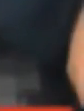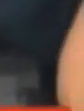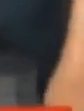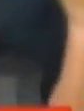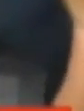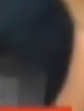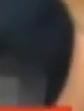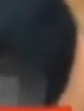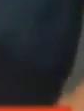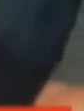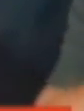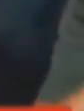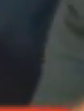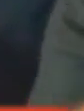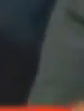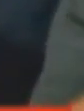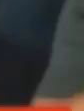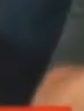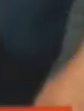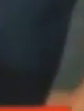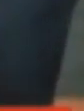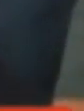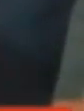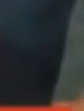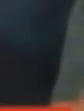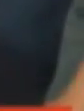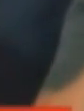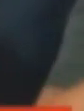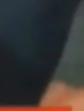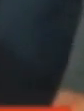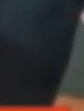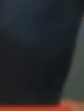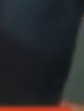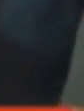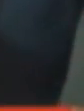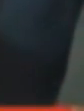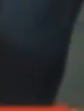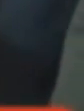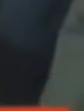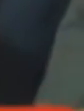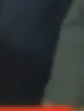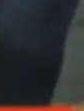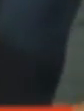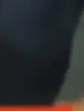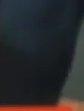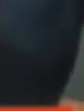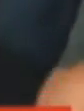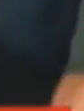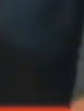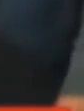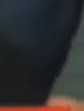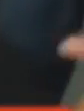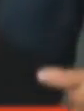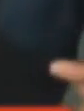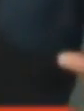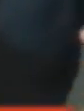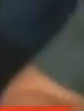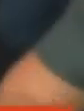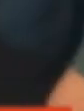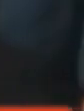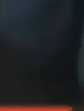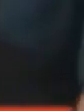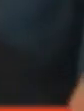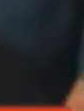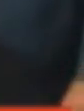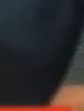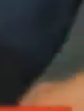premeditada en todo esto. En tercer lugar, vandalismo que vieron a través de la calle y una